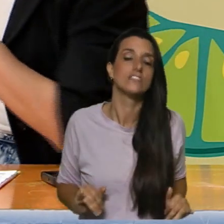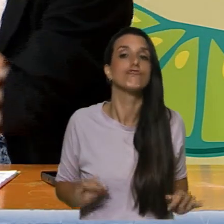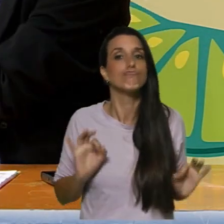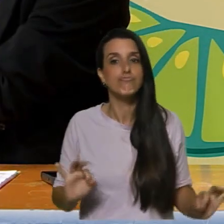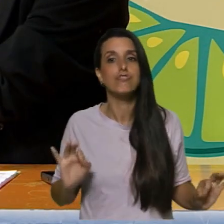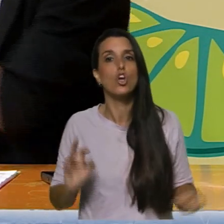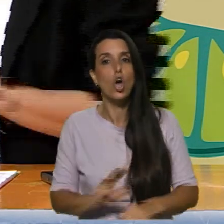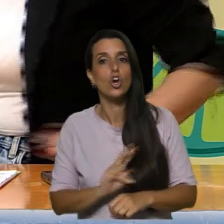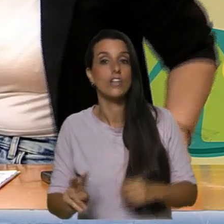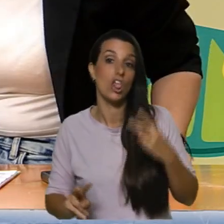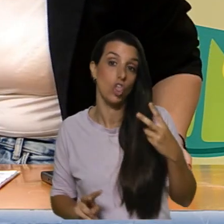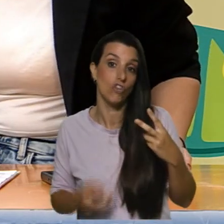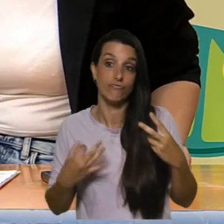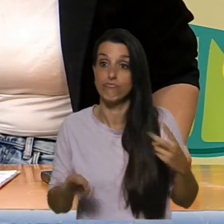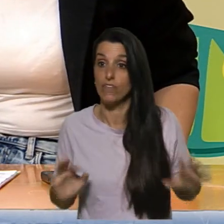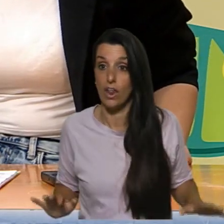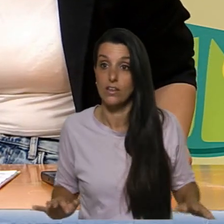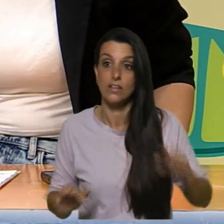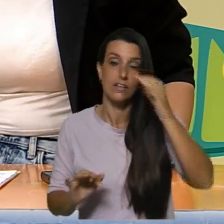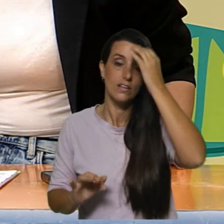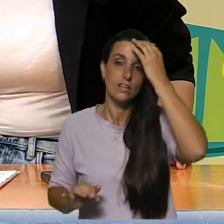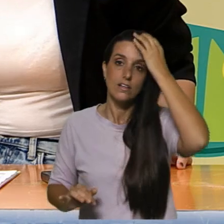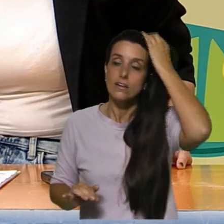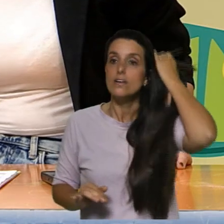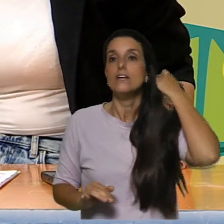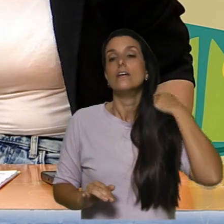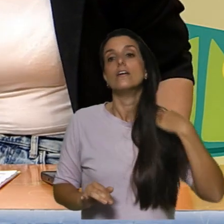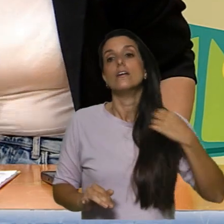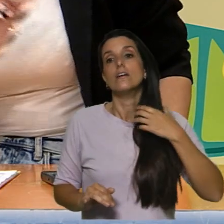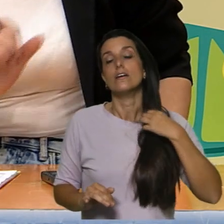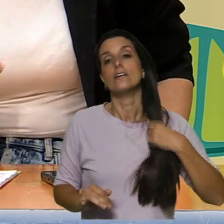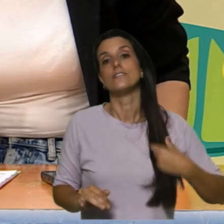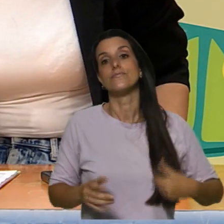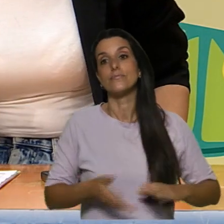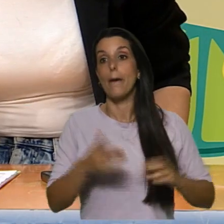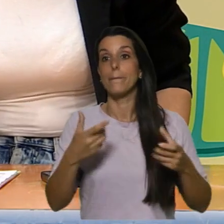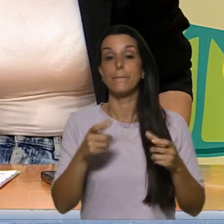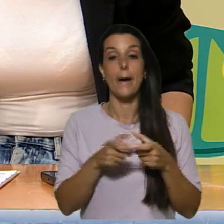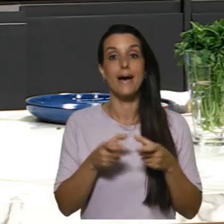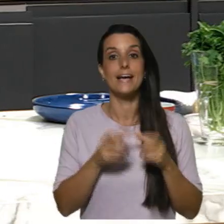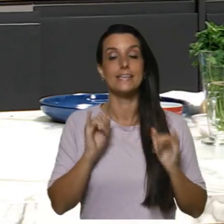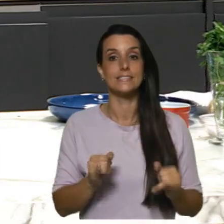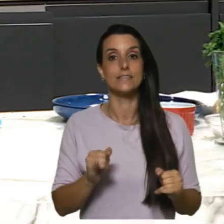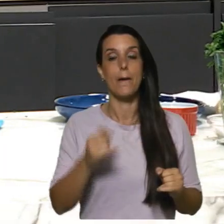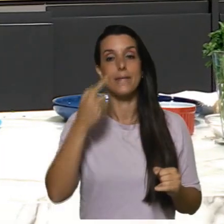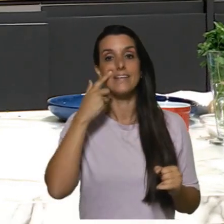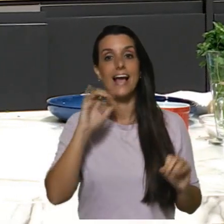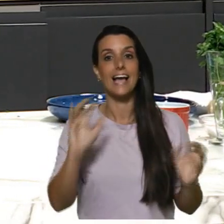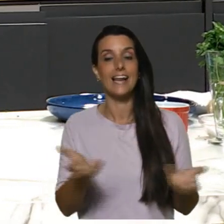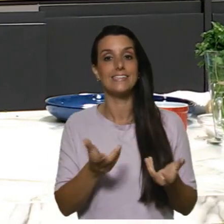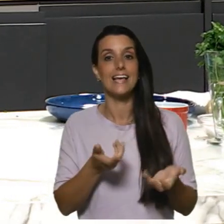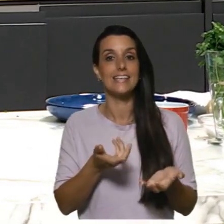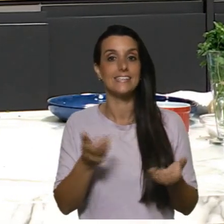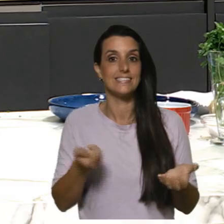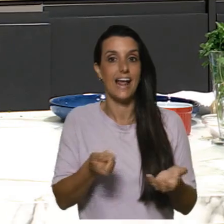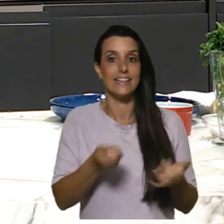control. Tiene dos. Está perfecto. Estás bárbaro, María Elena. Estás en un dos. Vamos con las papas, Paulita. Vamos con las papas. Mira, acá estoy calentando el sartén. Las papas ya